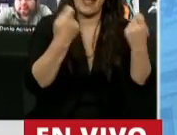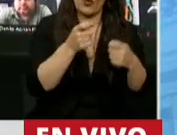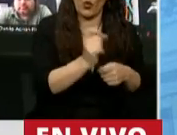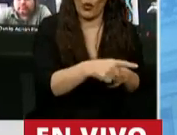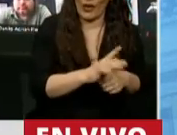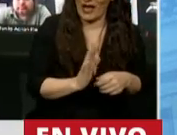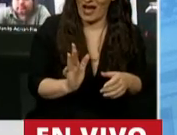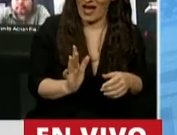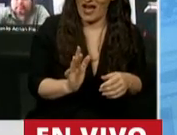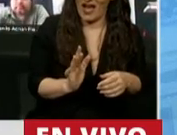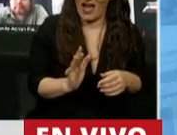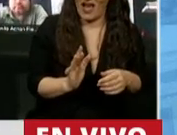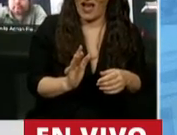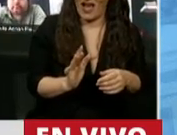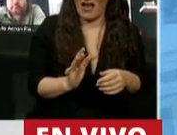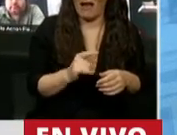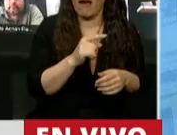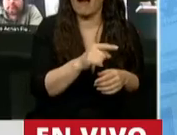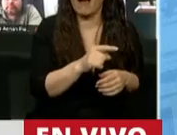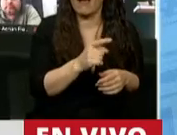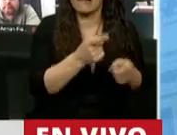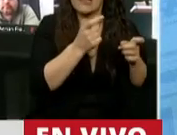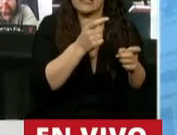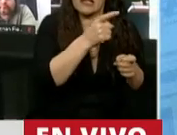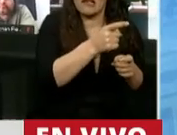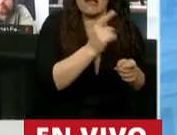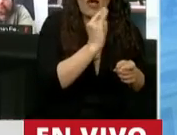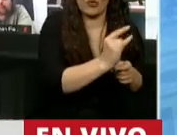no se perfecciona sin su consentimiento